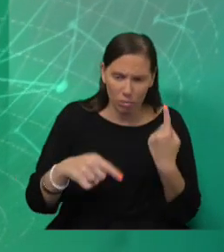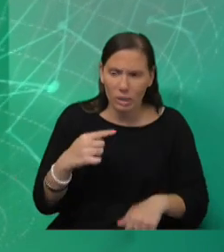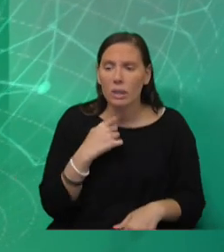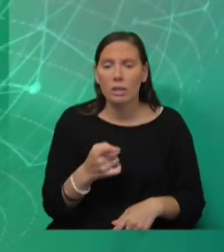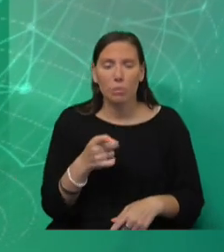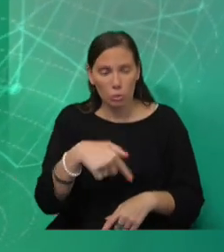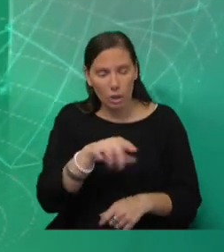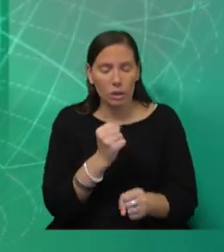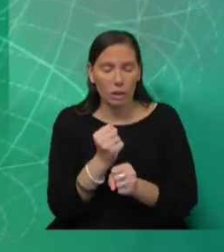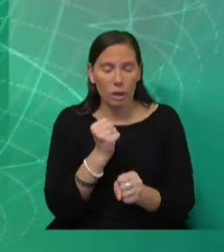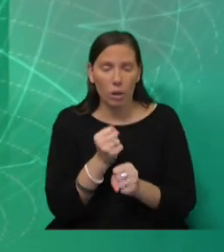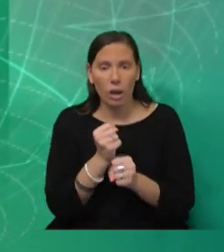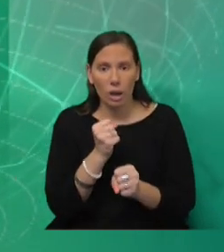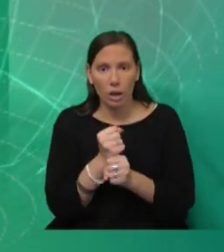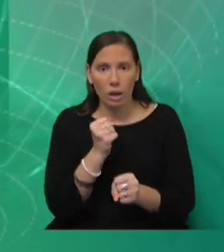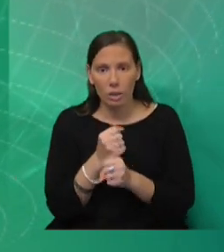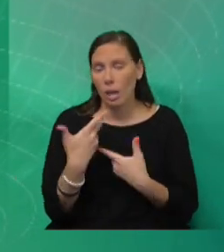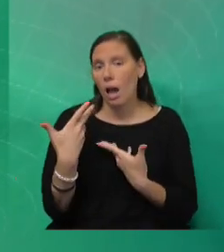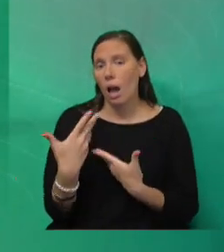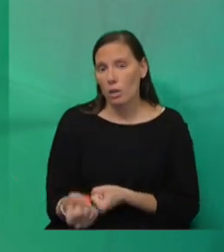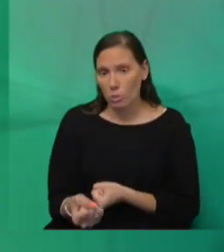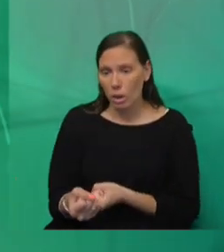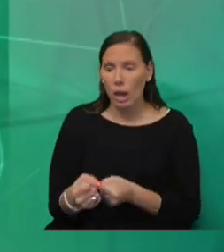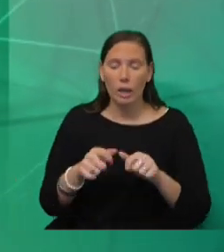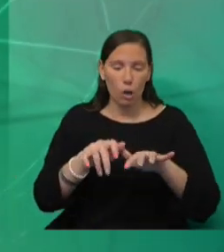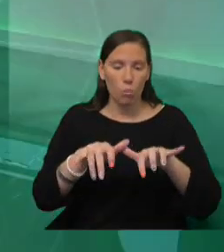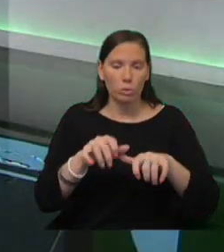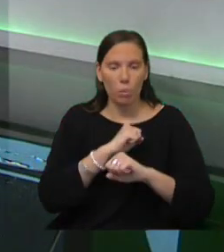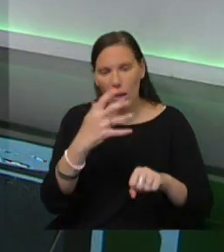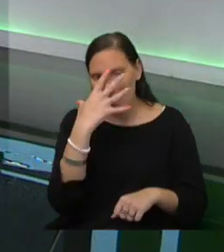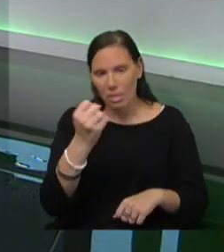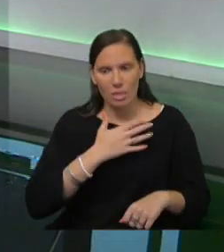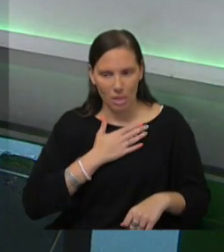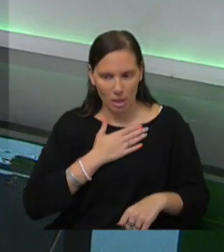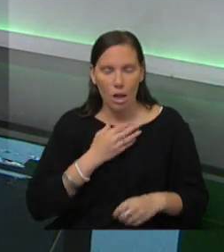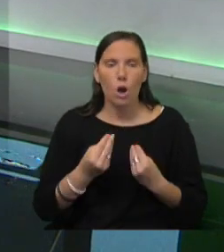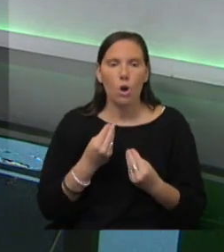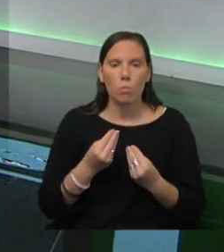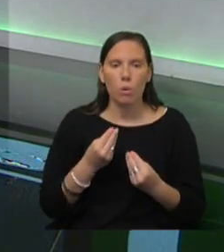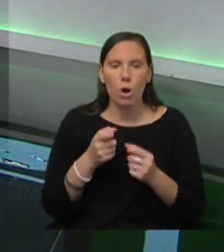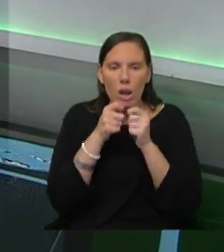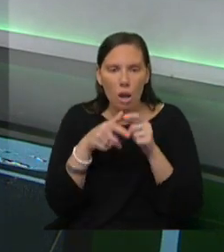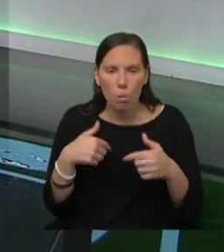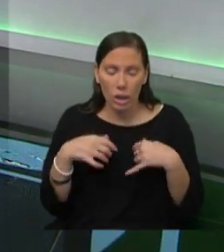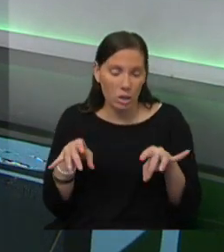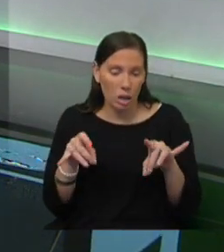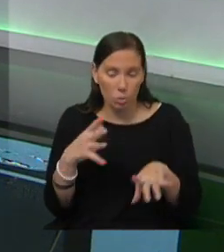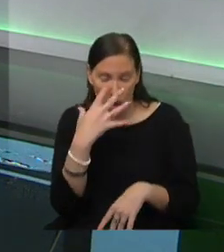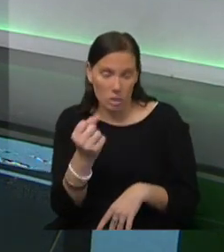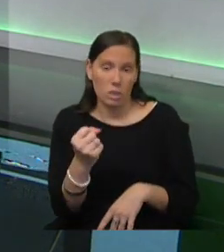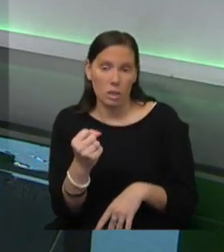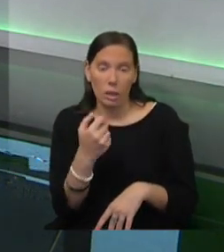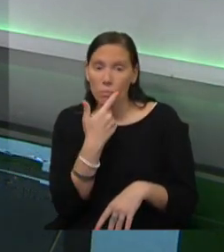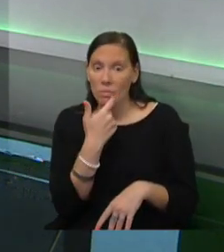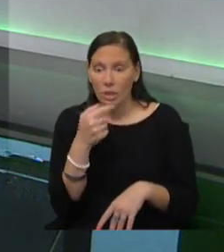trabajando en materia de de de ayudar a que las computadoras nos entiendan a nosotros Cómo procesan nuestro lenguaje natural a partir de esto